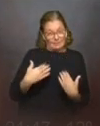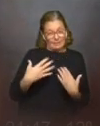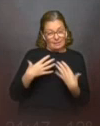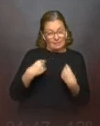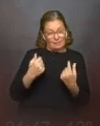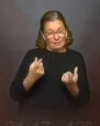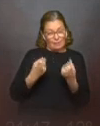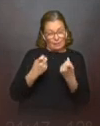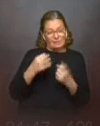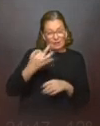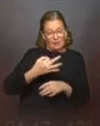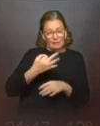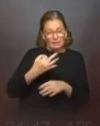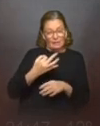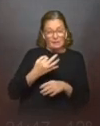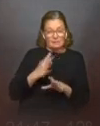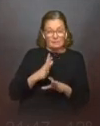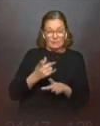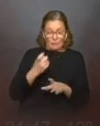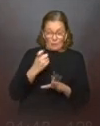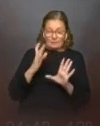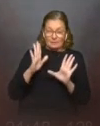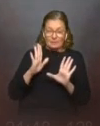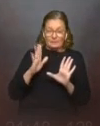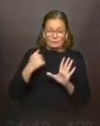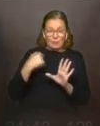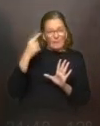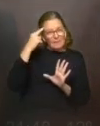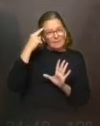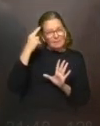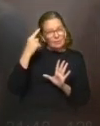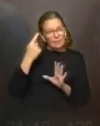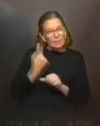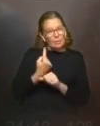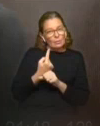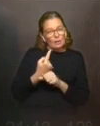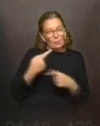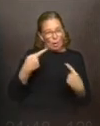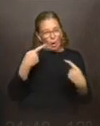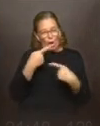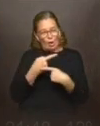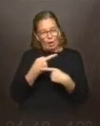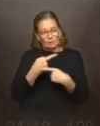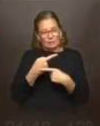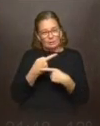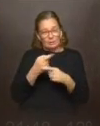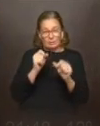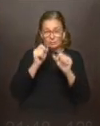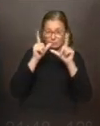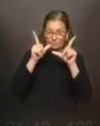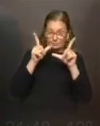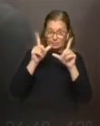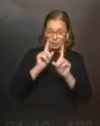Nos sentimos, la verdad, bastante fuertes. Yo creo que una amenaza, si bien nos pone en alerta, no